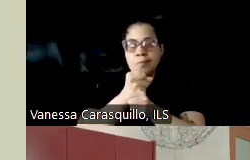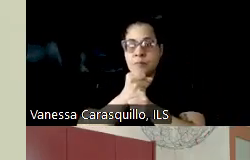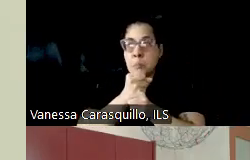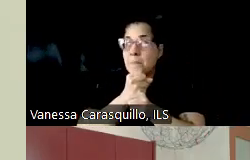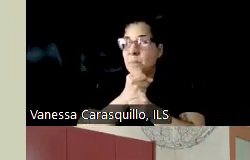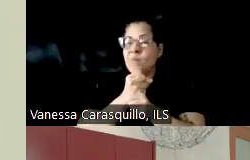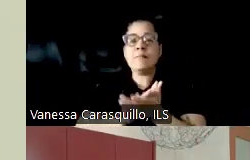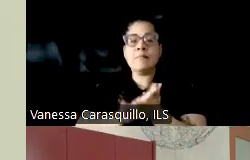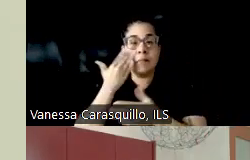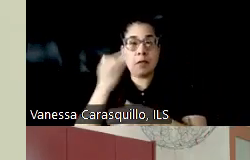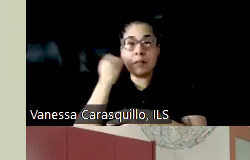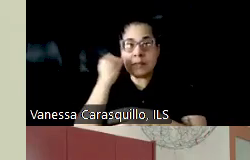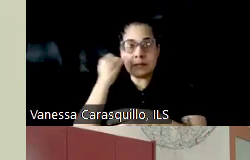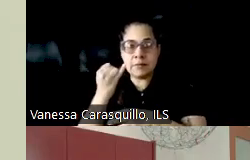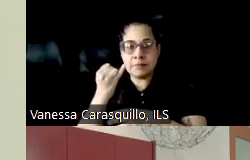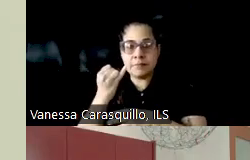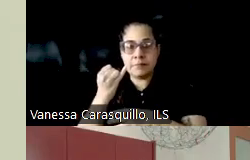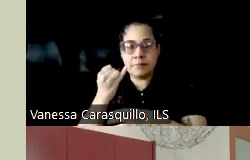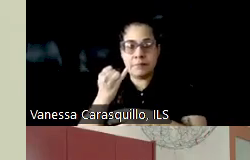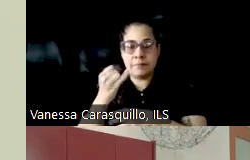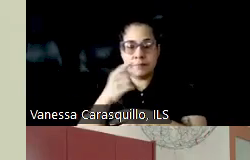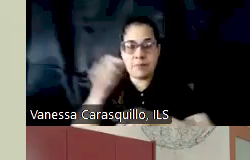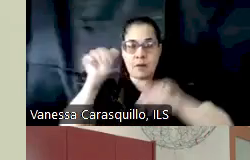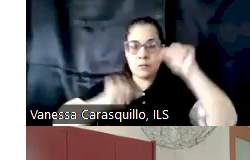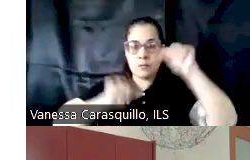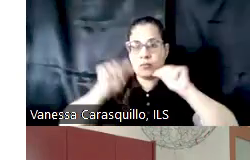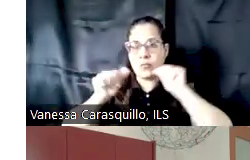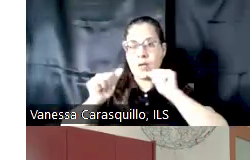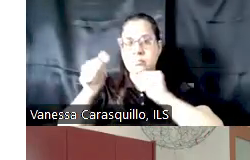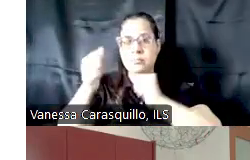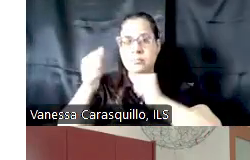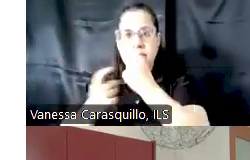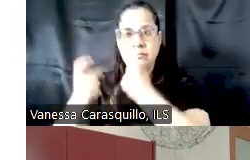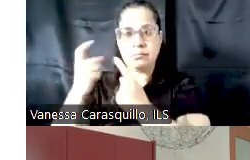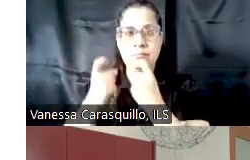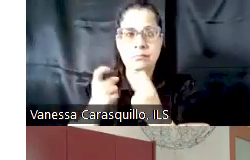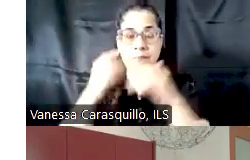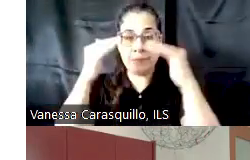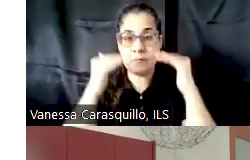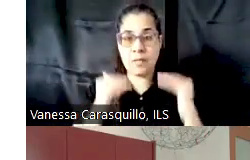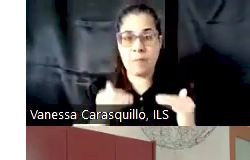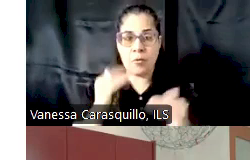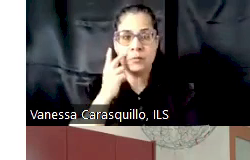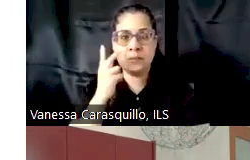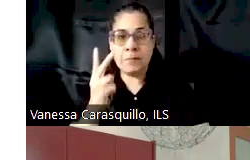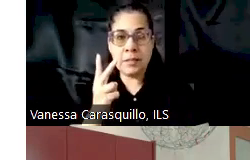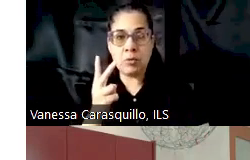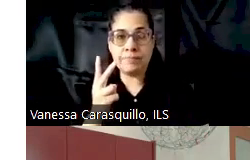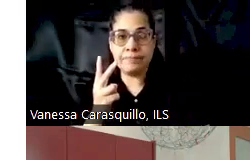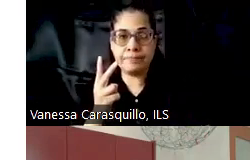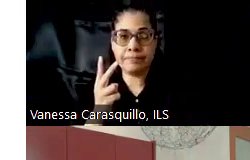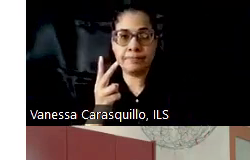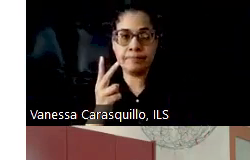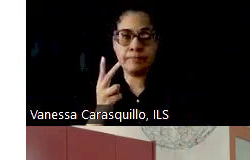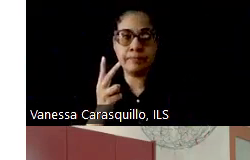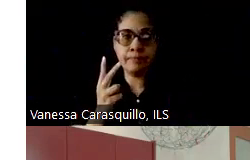No sé si van a haber comentarios, dudas o preguntas. En la próxima diapositiva vemos que